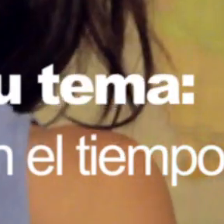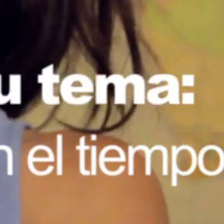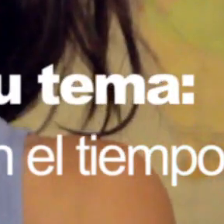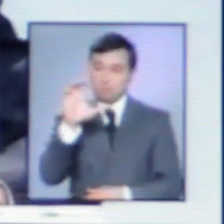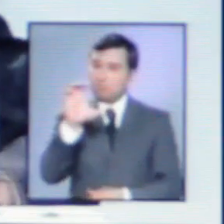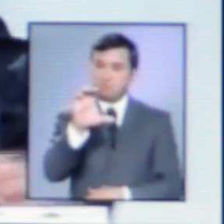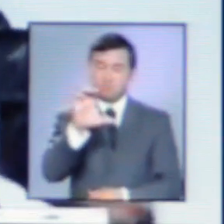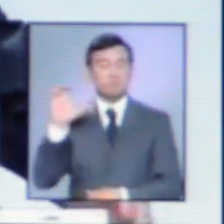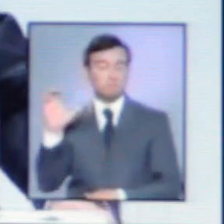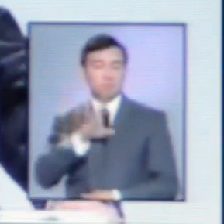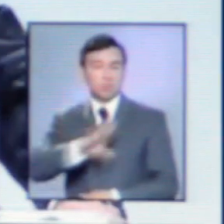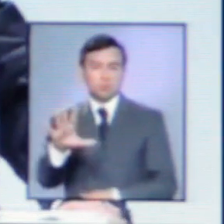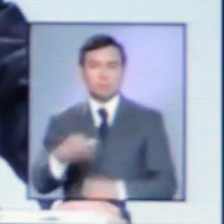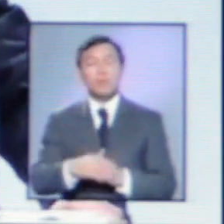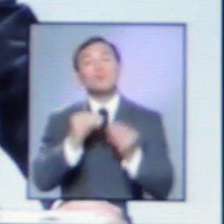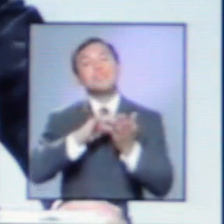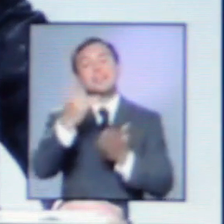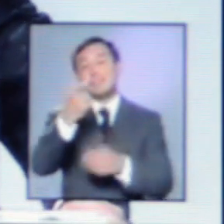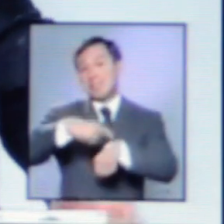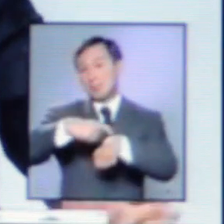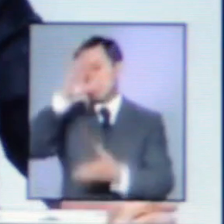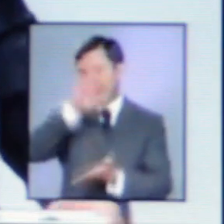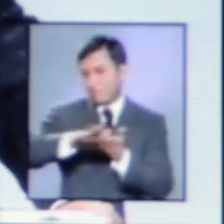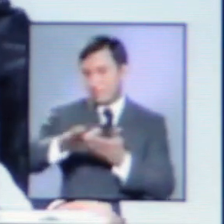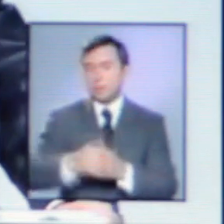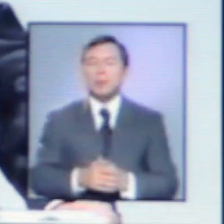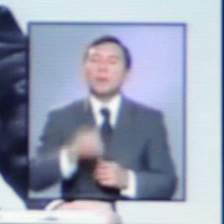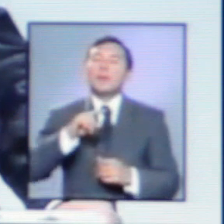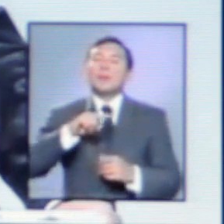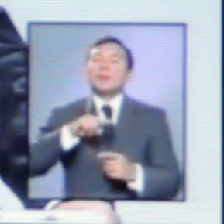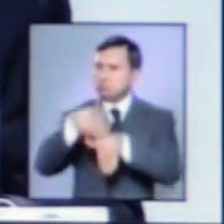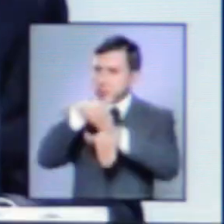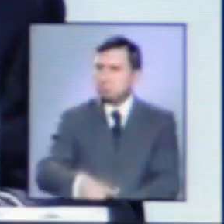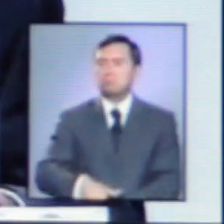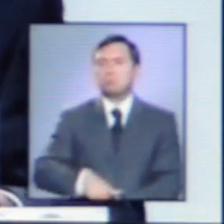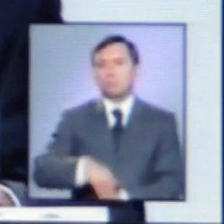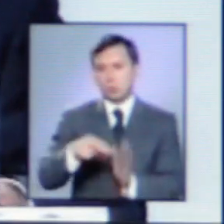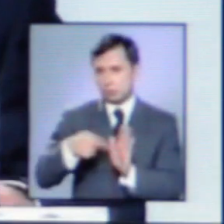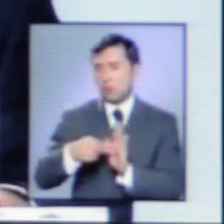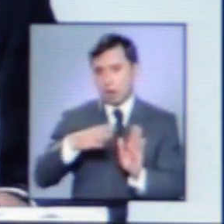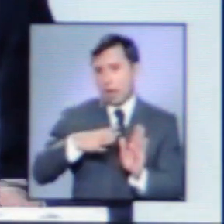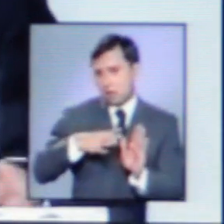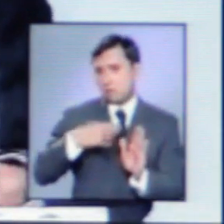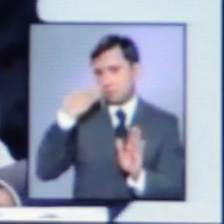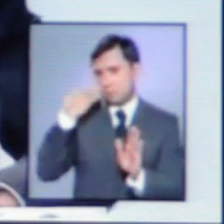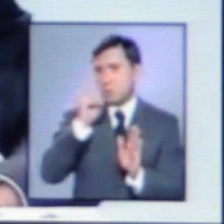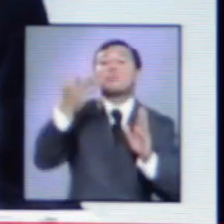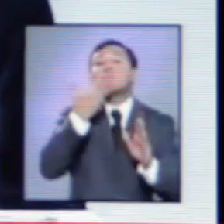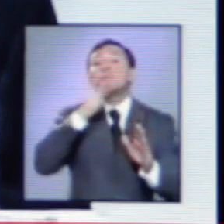tiempo. Parece insuficiente el tiempo del que dispongo para realmente poder responder y ante la falta de